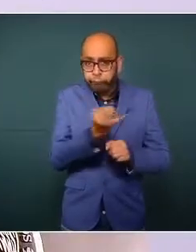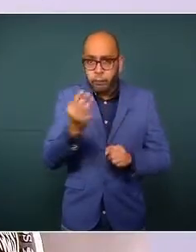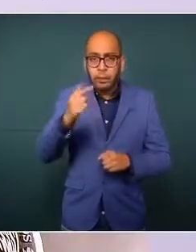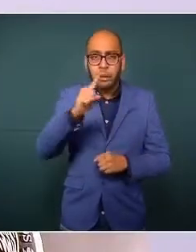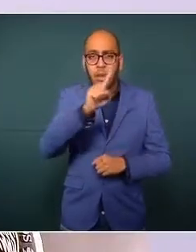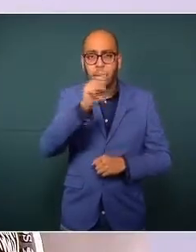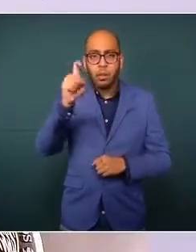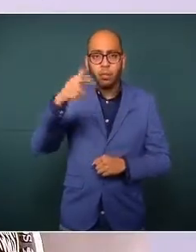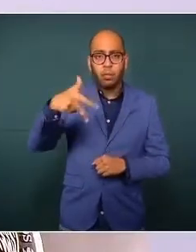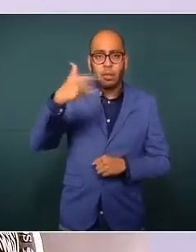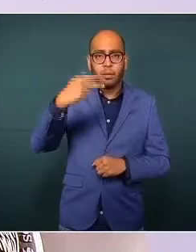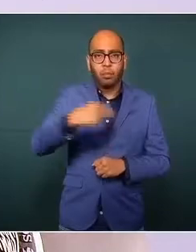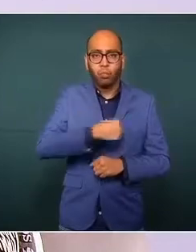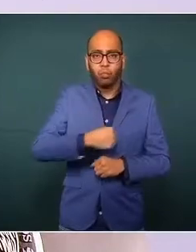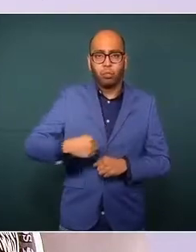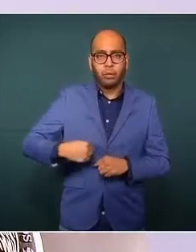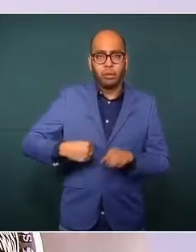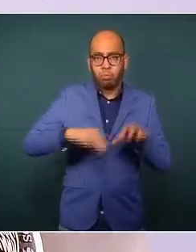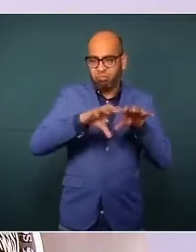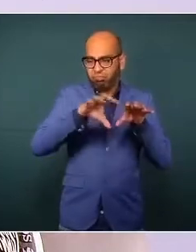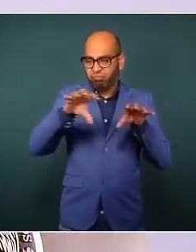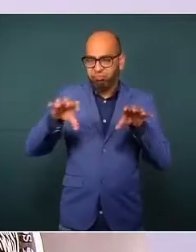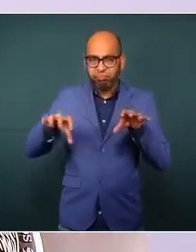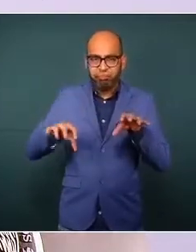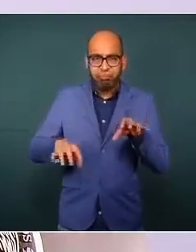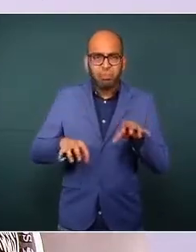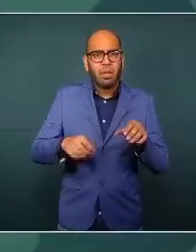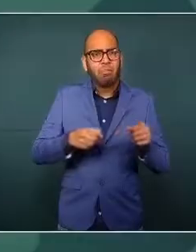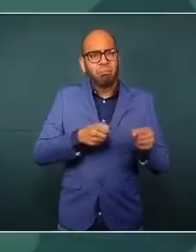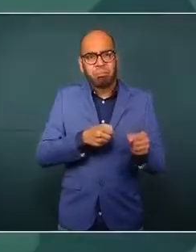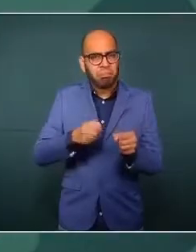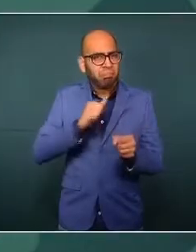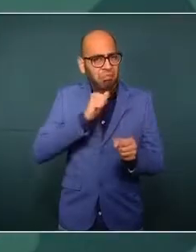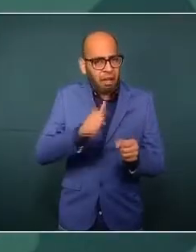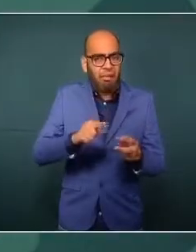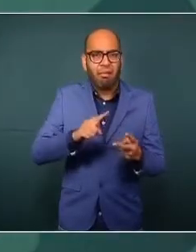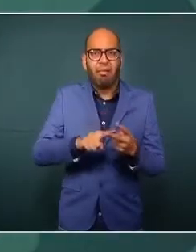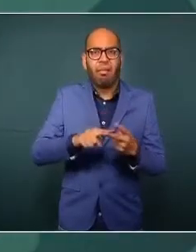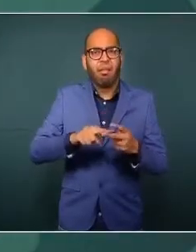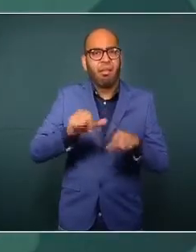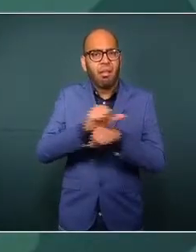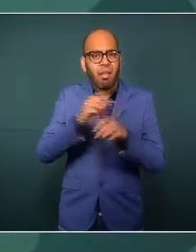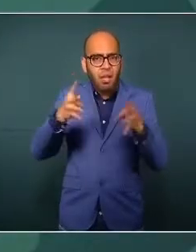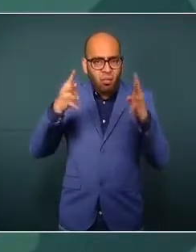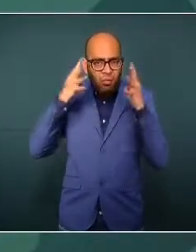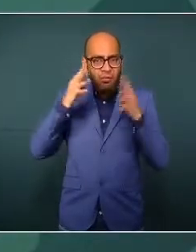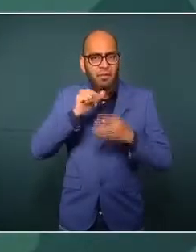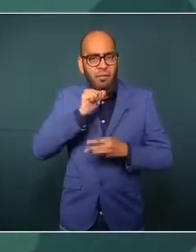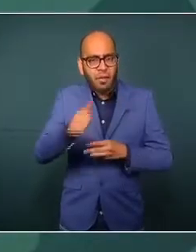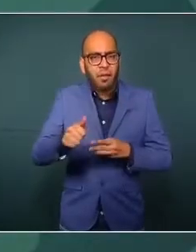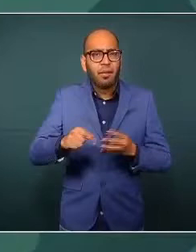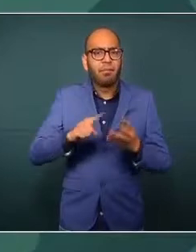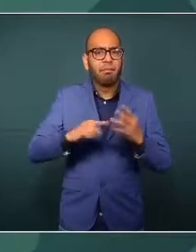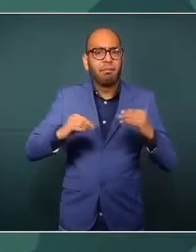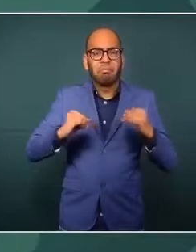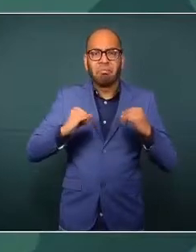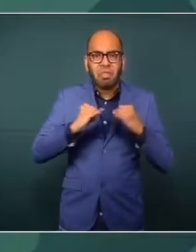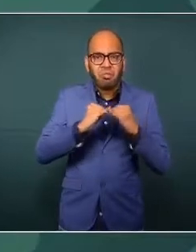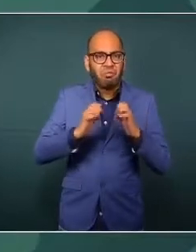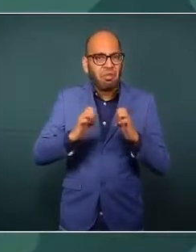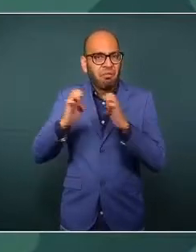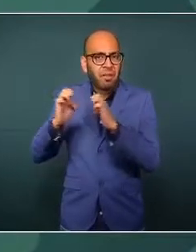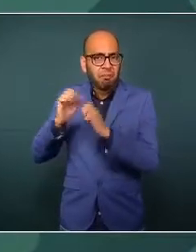municipios, sin armamento, sin vehículos, sin instalaciones. Hoy puedo